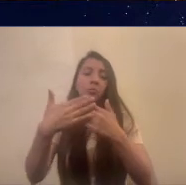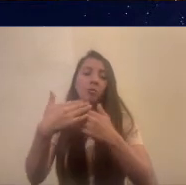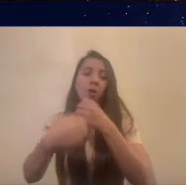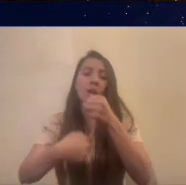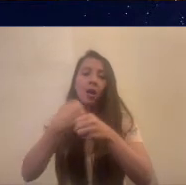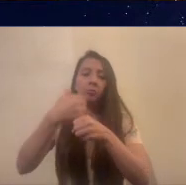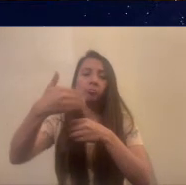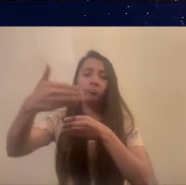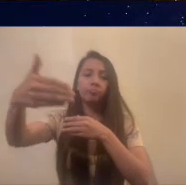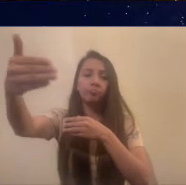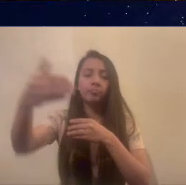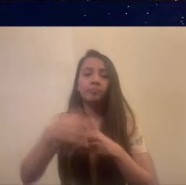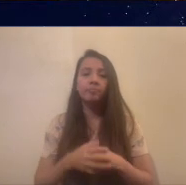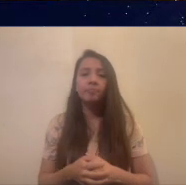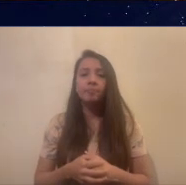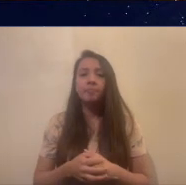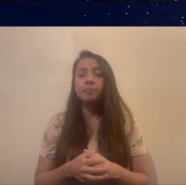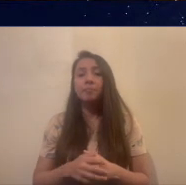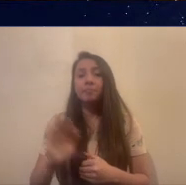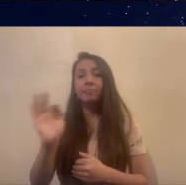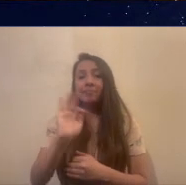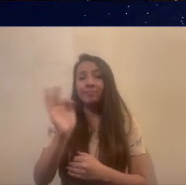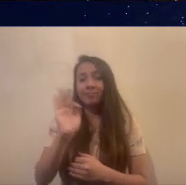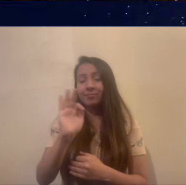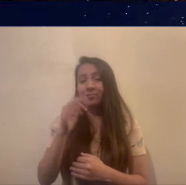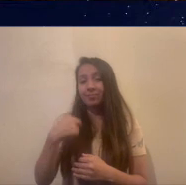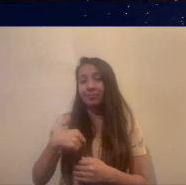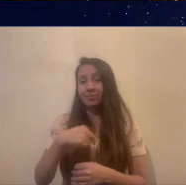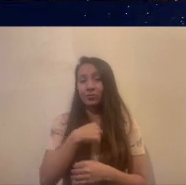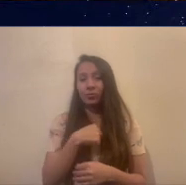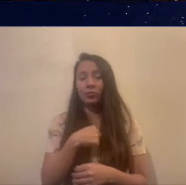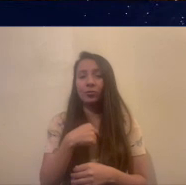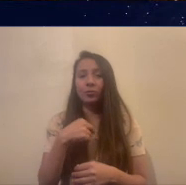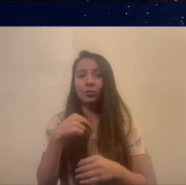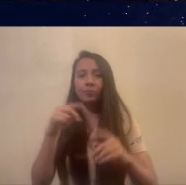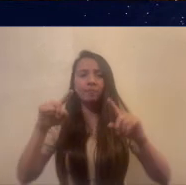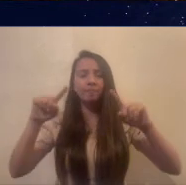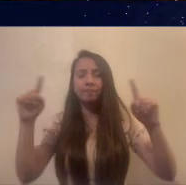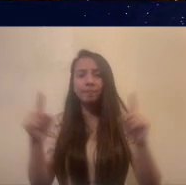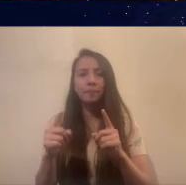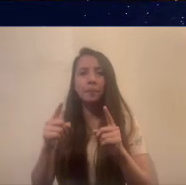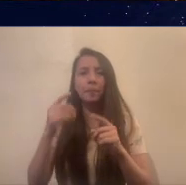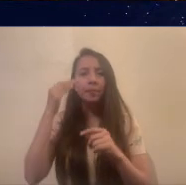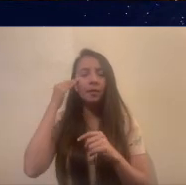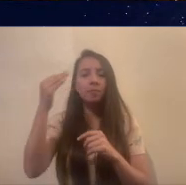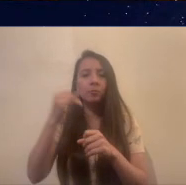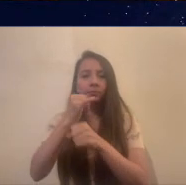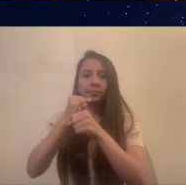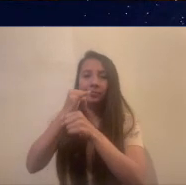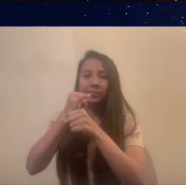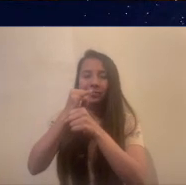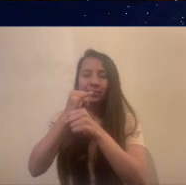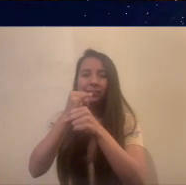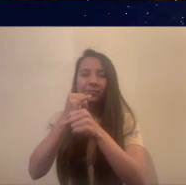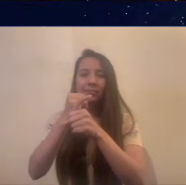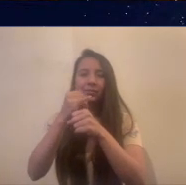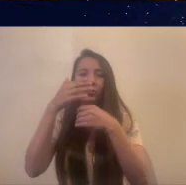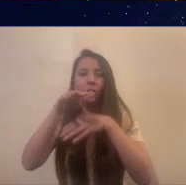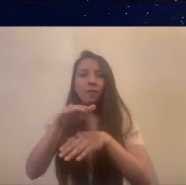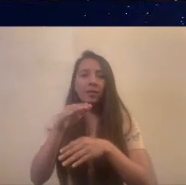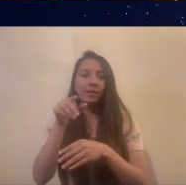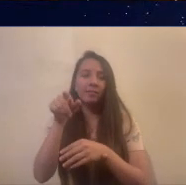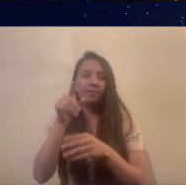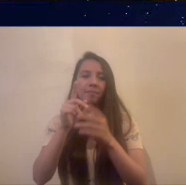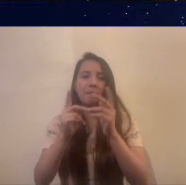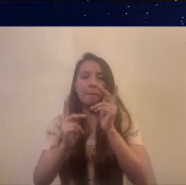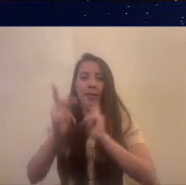siguientes años, los próximos años. Si nosotros colocamos un breve resumen de la escala de tiempo de la investigación de